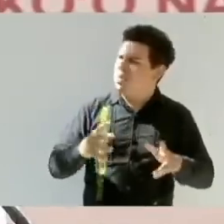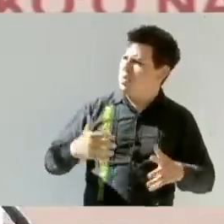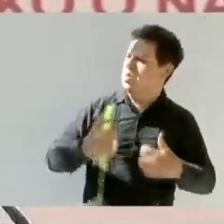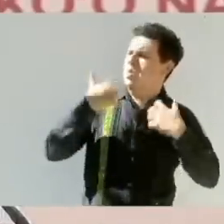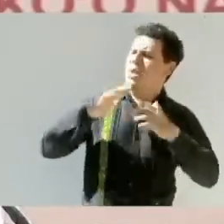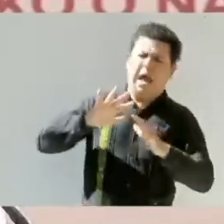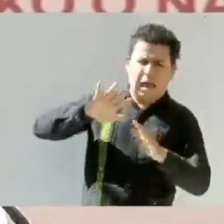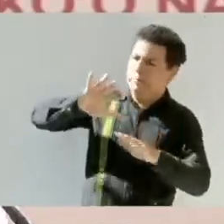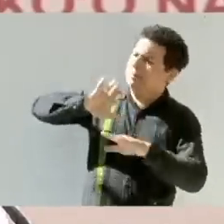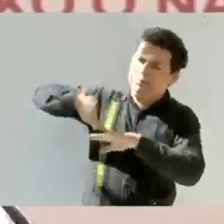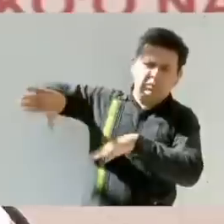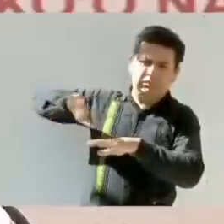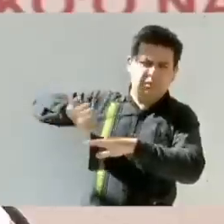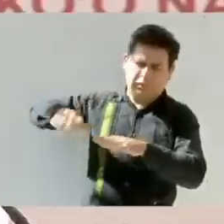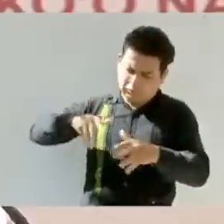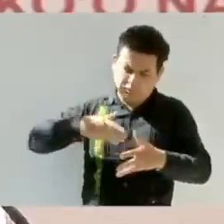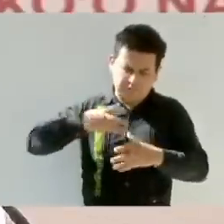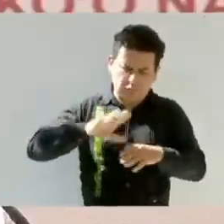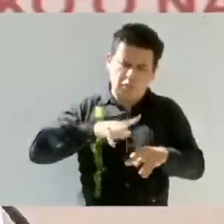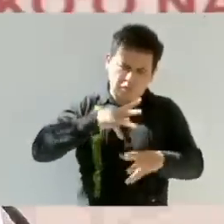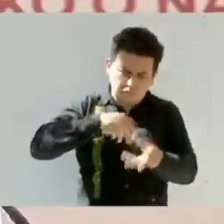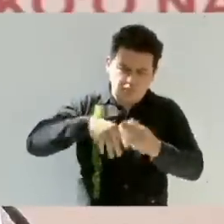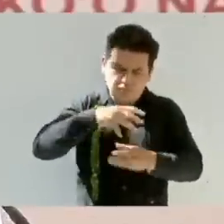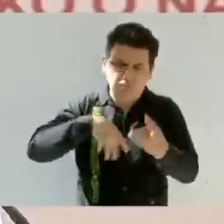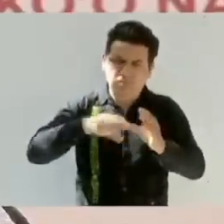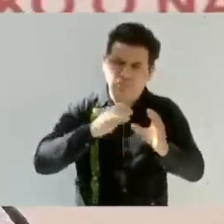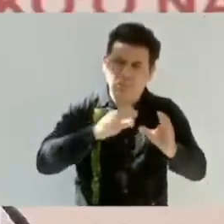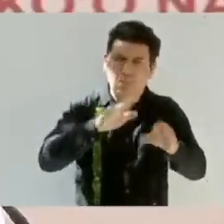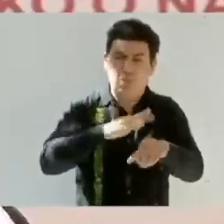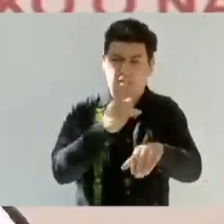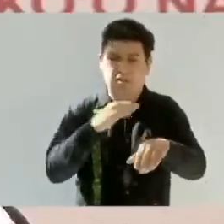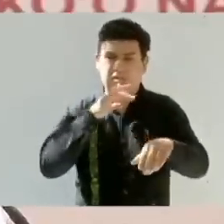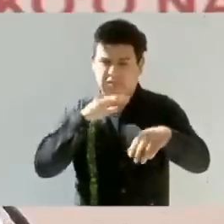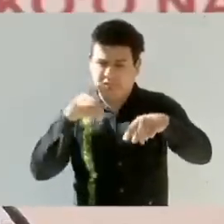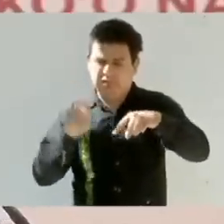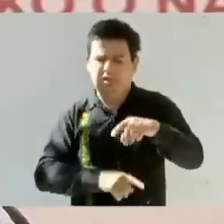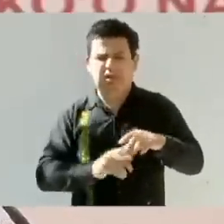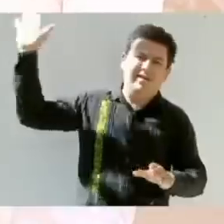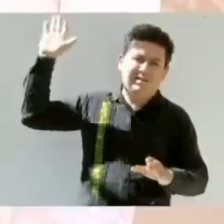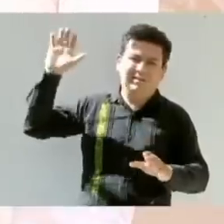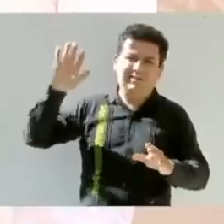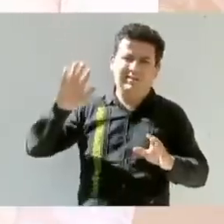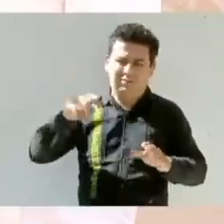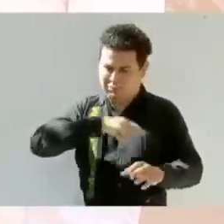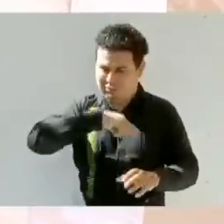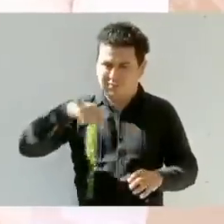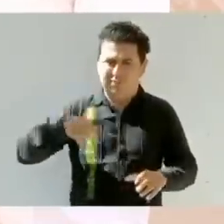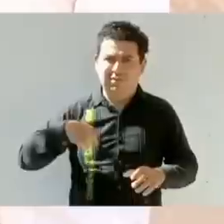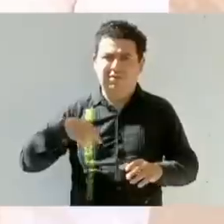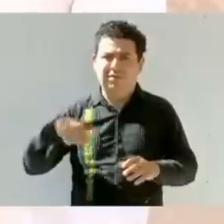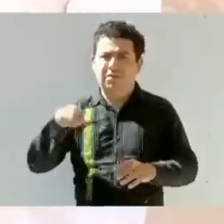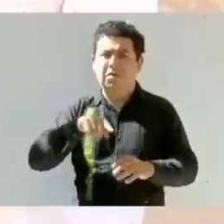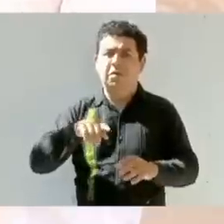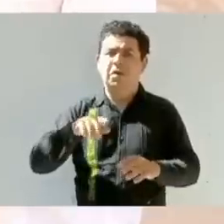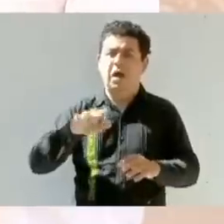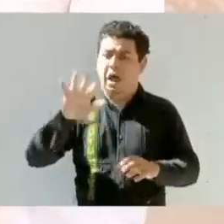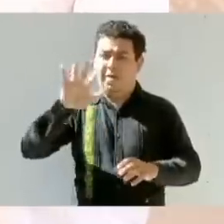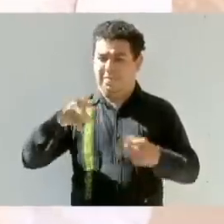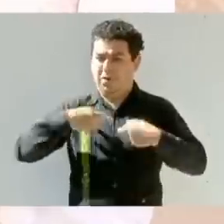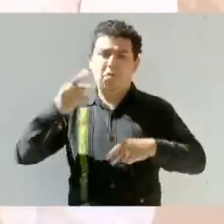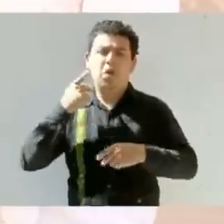que causa la corrupción a las naciones. Ese es el proceso. Sentíamos los dueños de